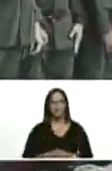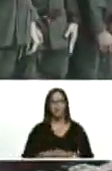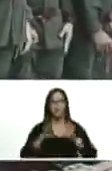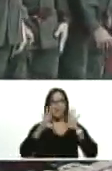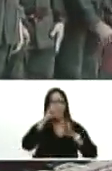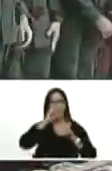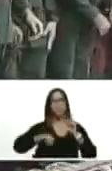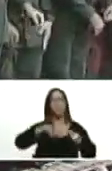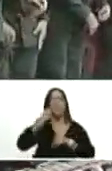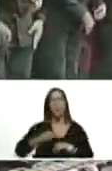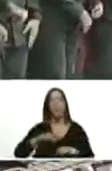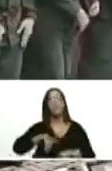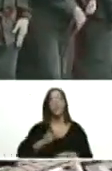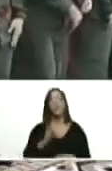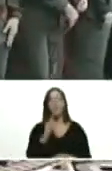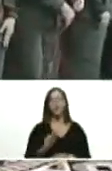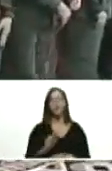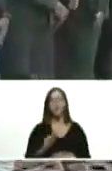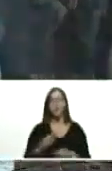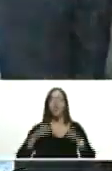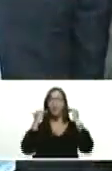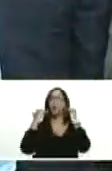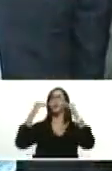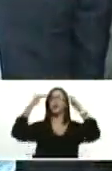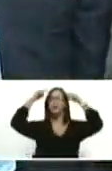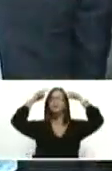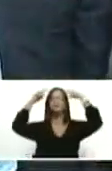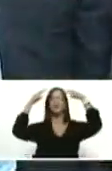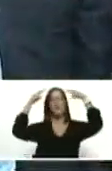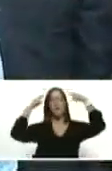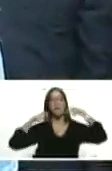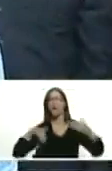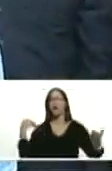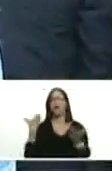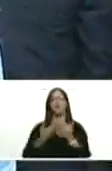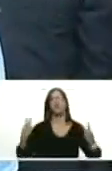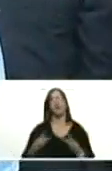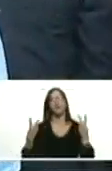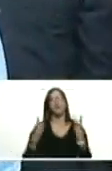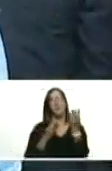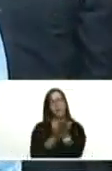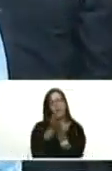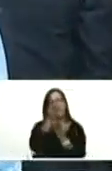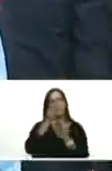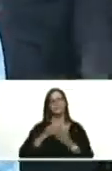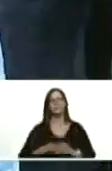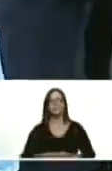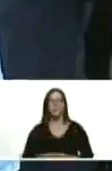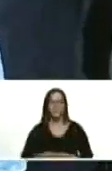10 años después podemos decir, comandante Hugo Chávez, ¡hasta la victoria siempre!